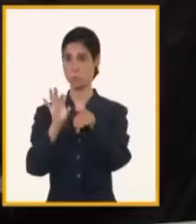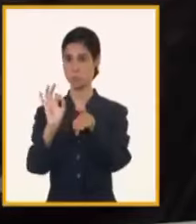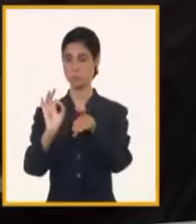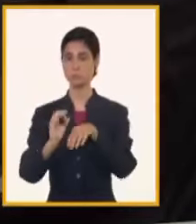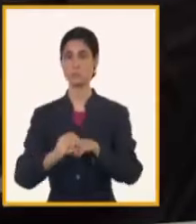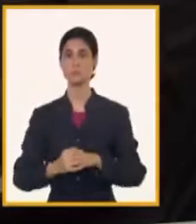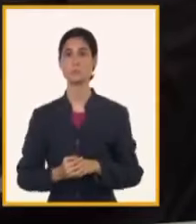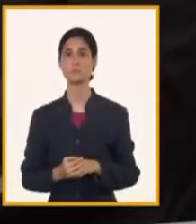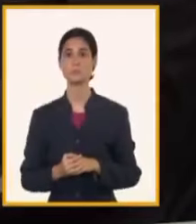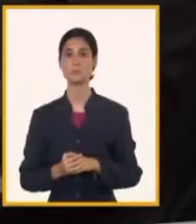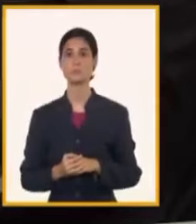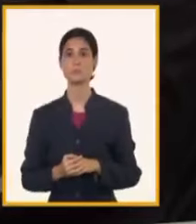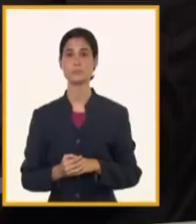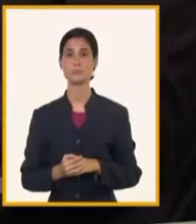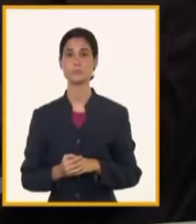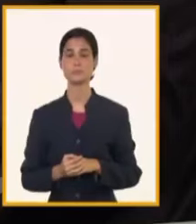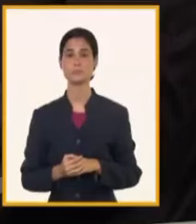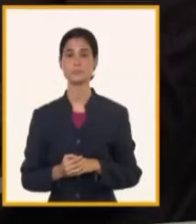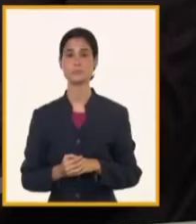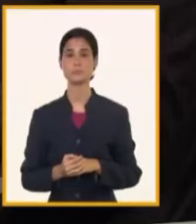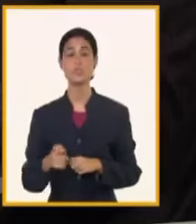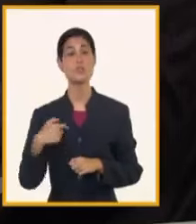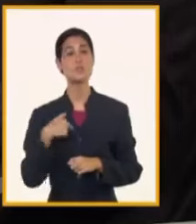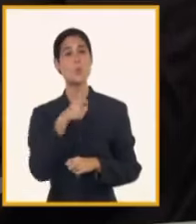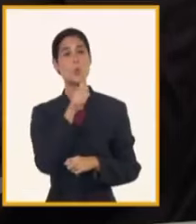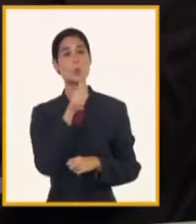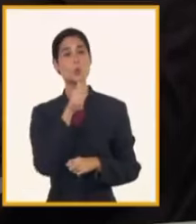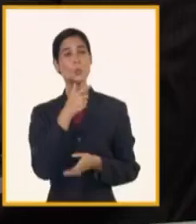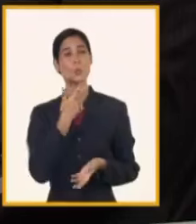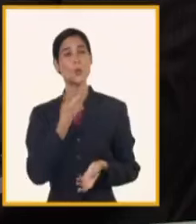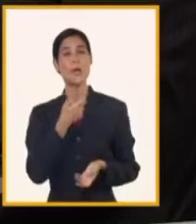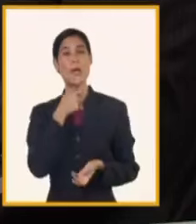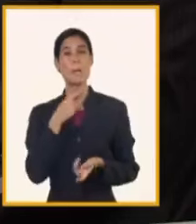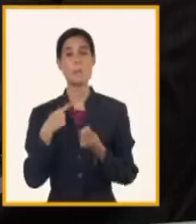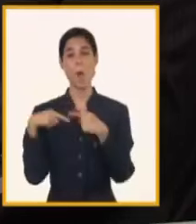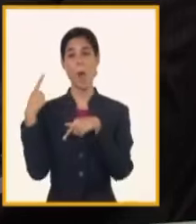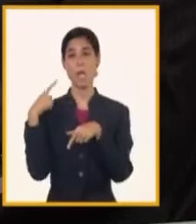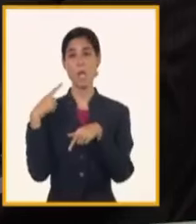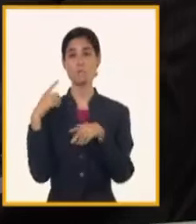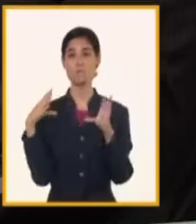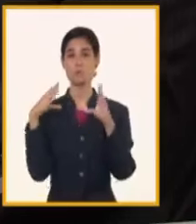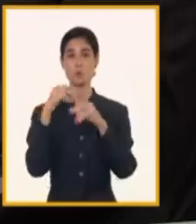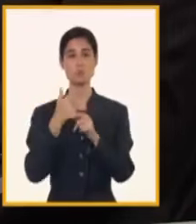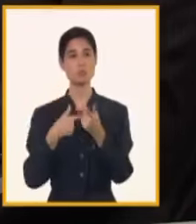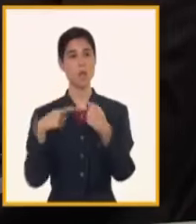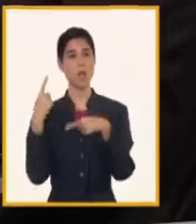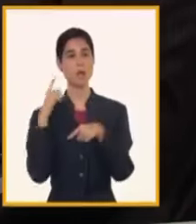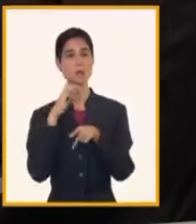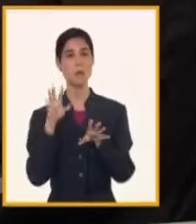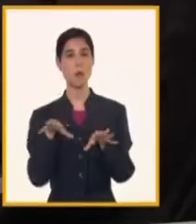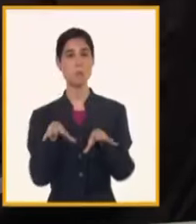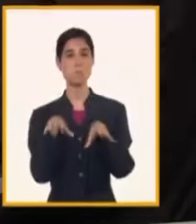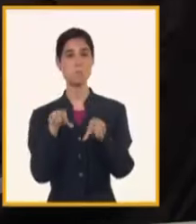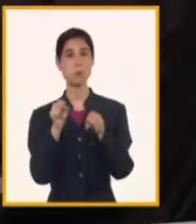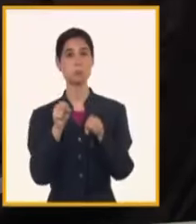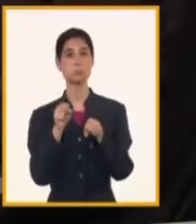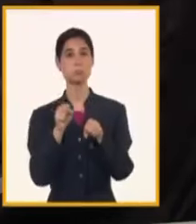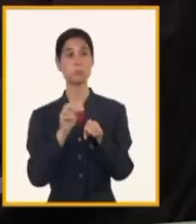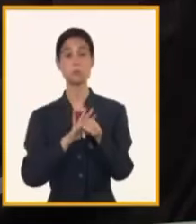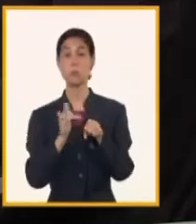yo siempre tengo mis dudas No hoy mismo anoche no hubo se cerró en cero eh